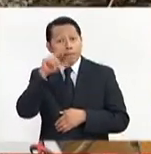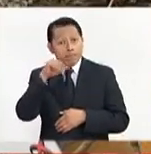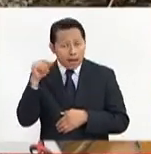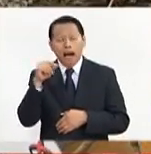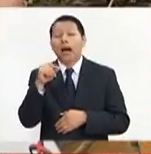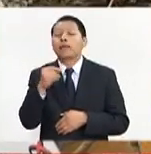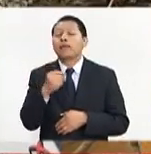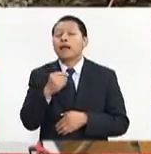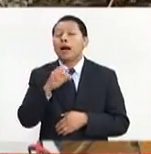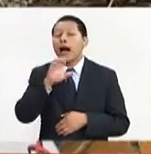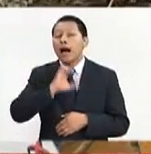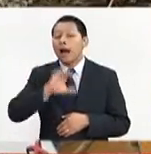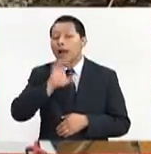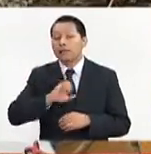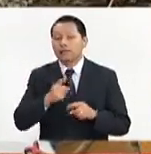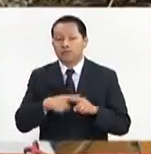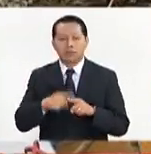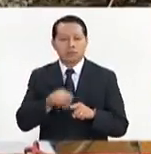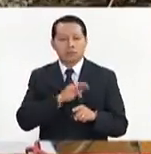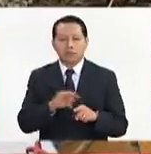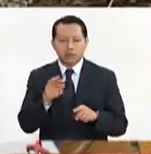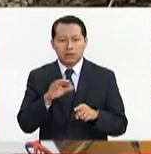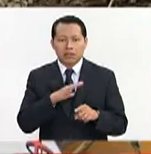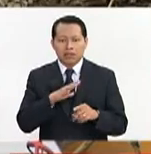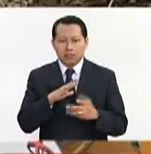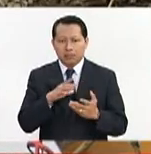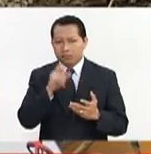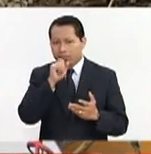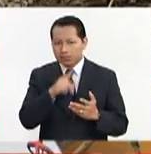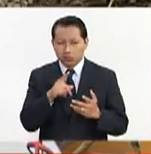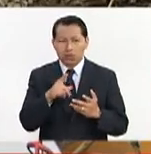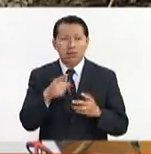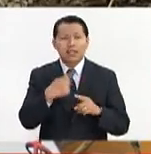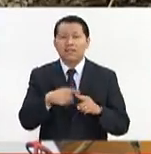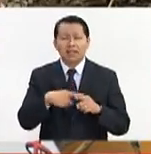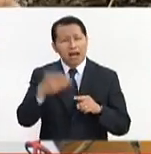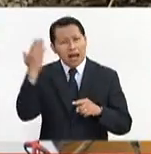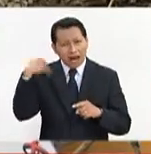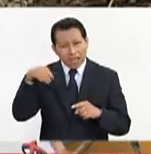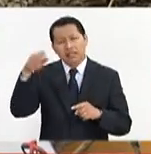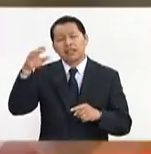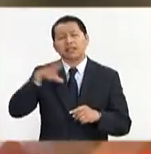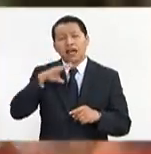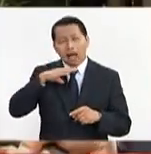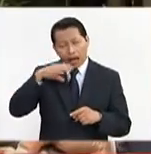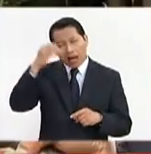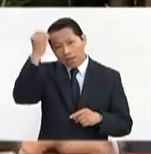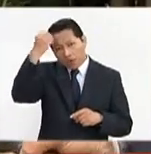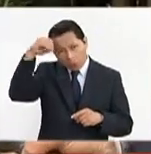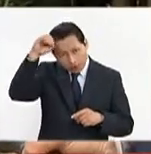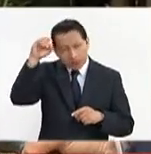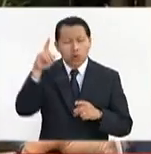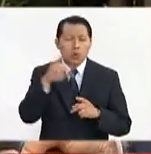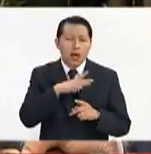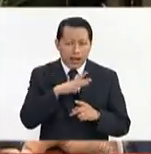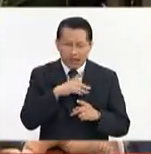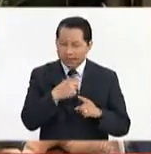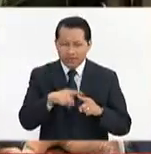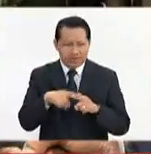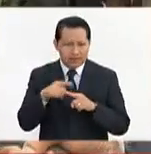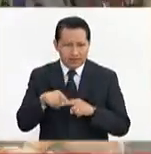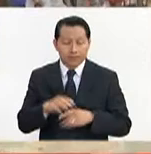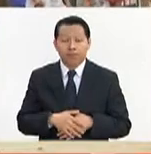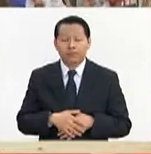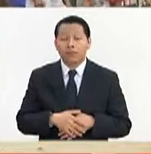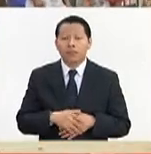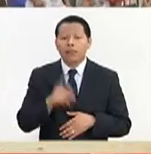en tiempo de los cristeros, pues fue iglesia donde hacían bautizos, casamientos, primeras comuniones. Originario de esta zona